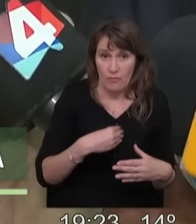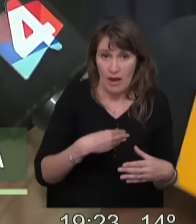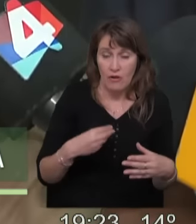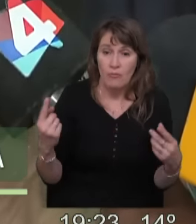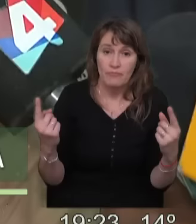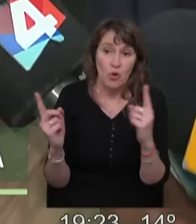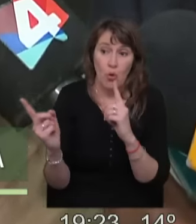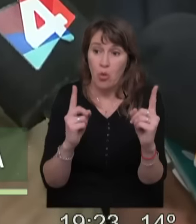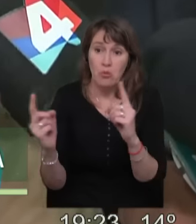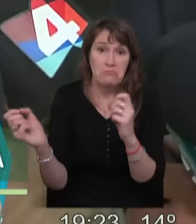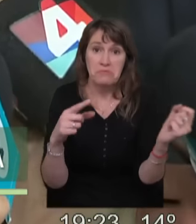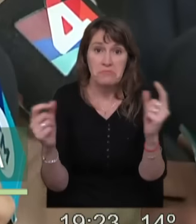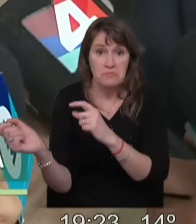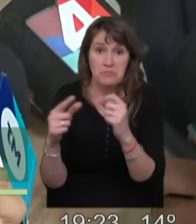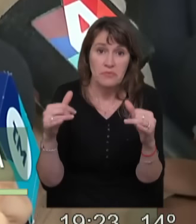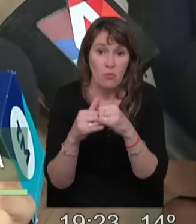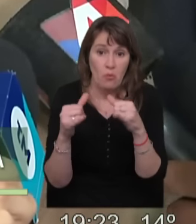supongo que